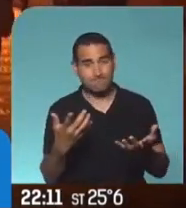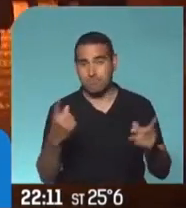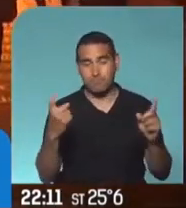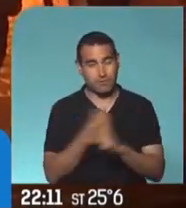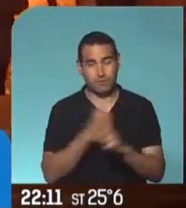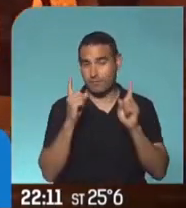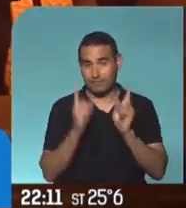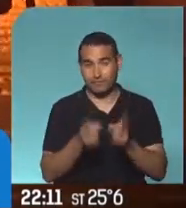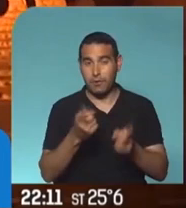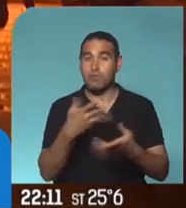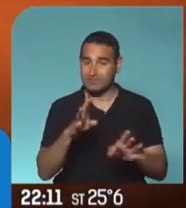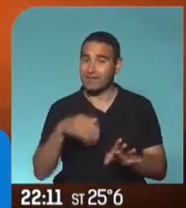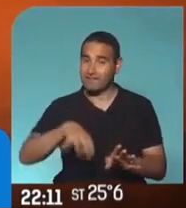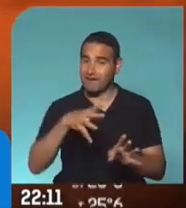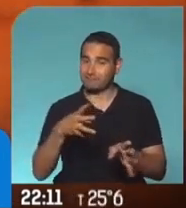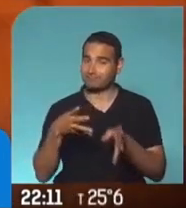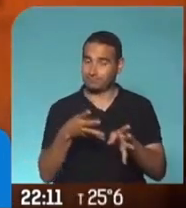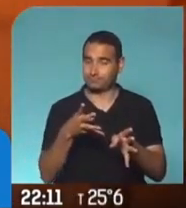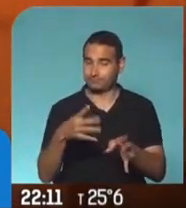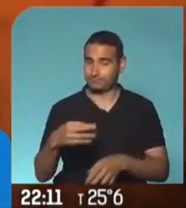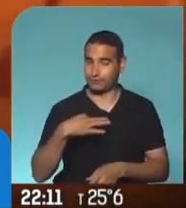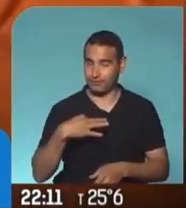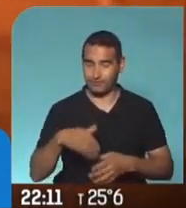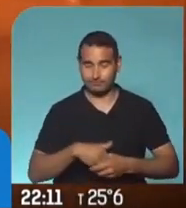riesgo de una confrontación interna.